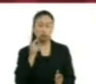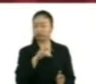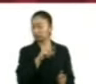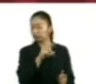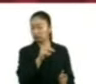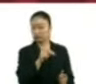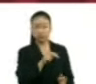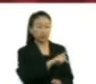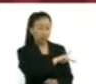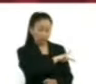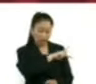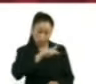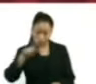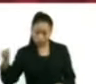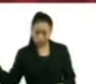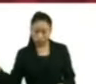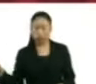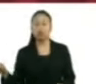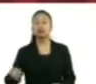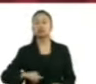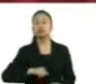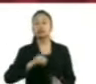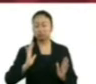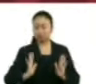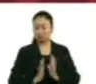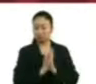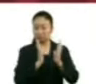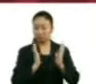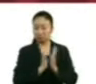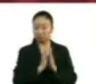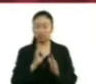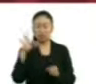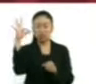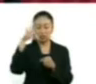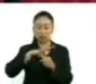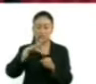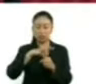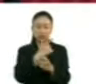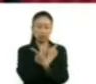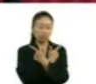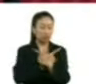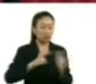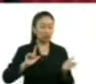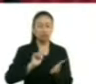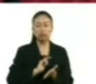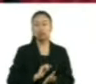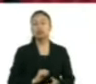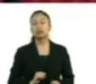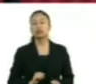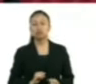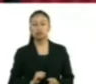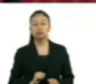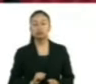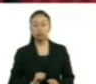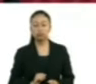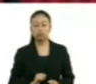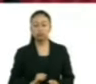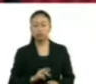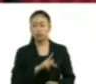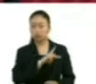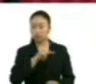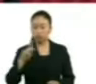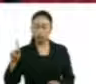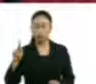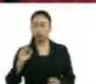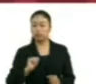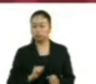institución que debe promover la democracia y elecciones libres, limpias, imparciales por parte del árbitro